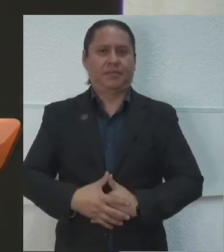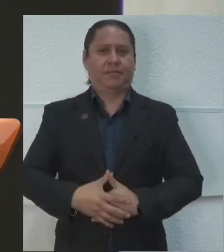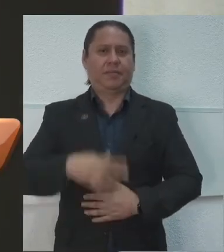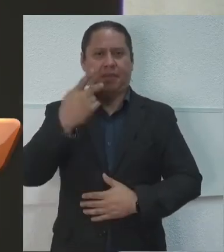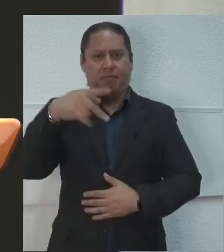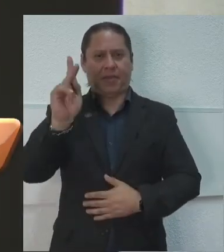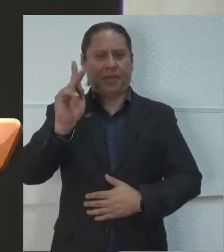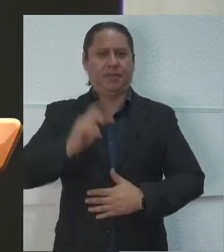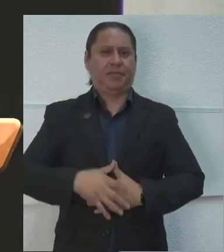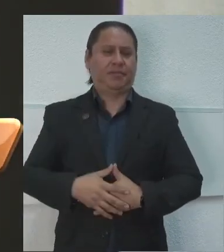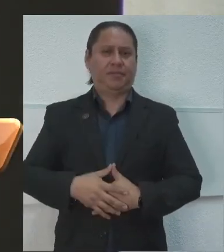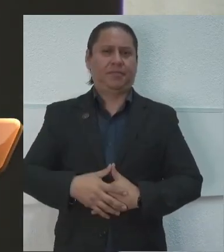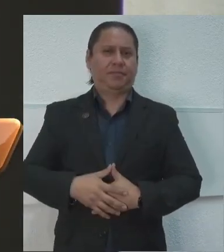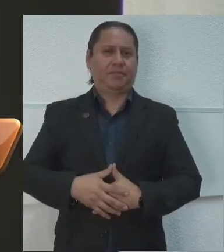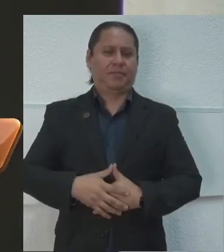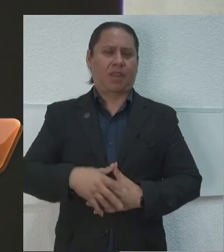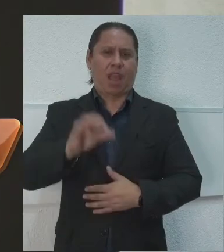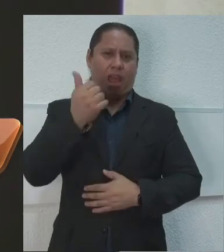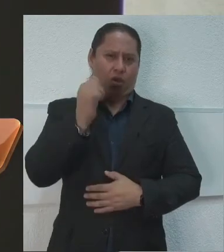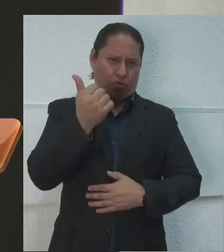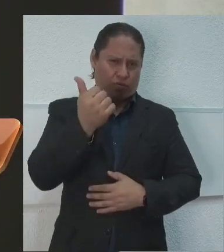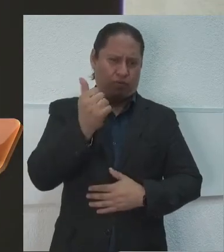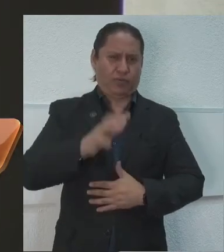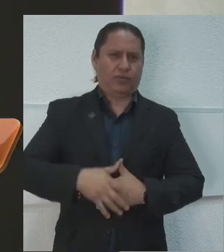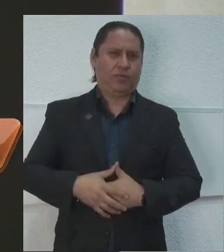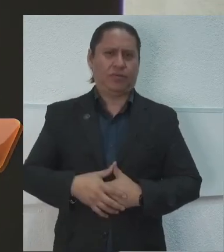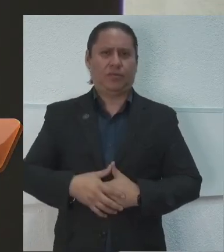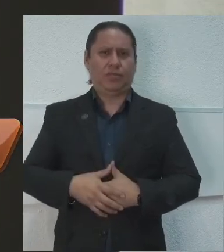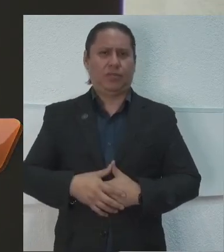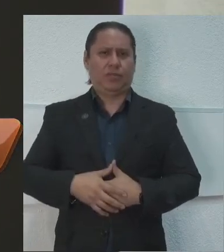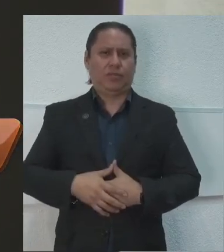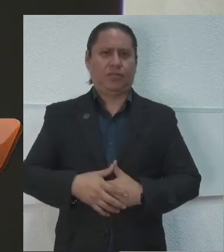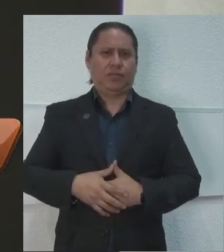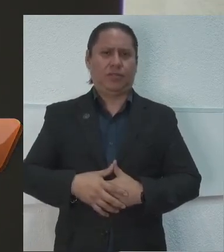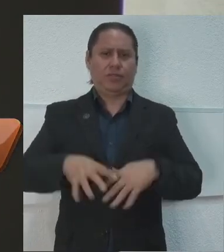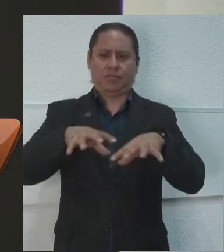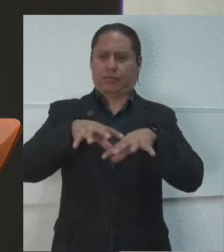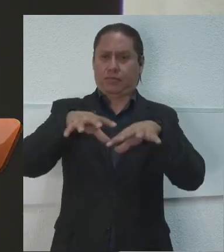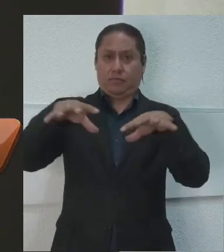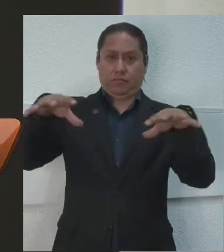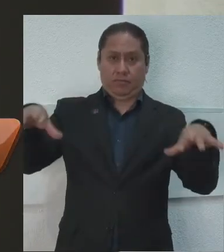Pero a pesar de que en agosto la oposición